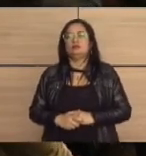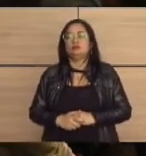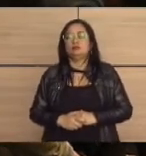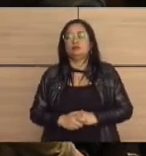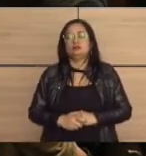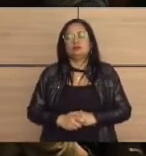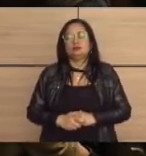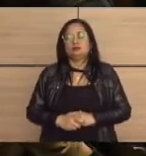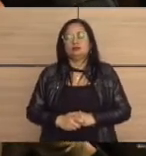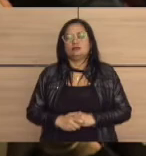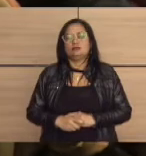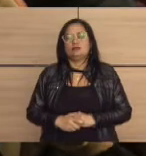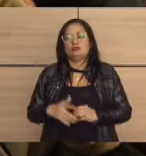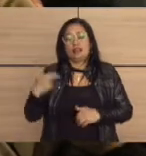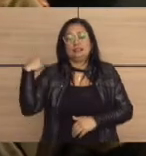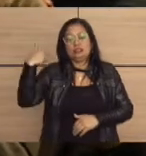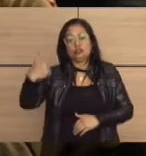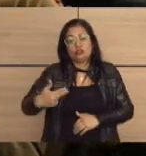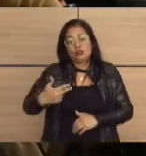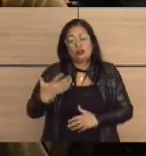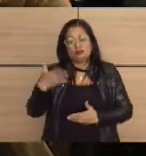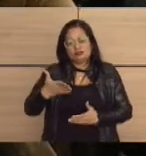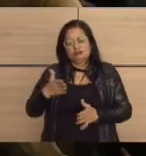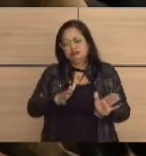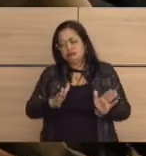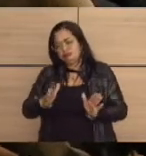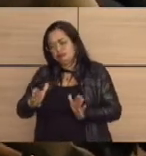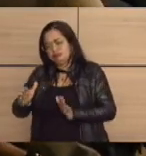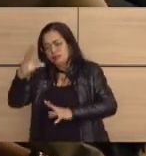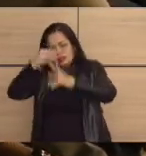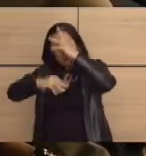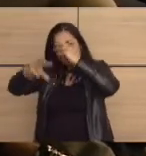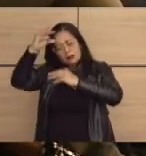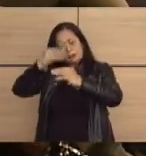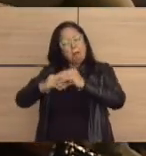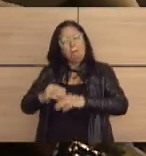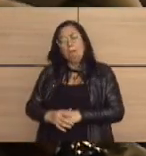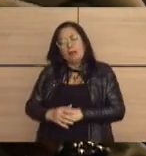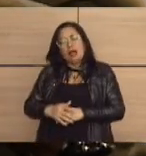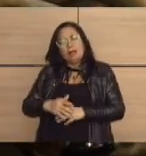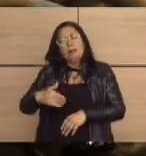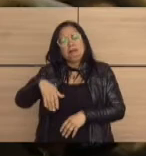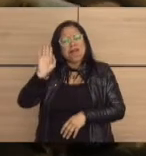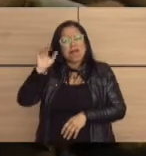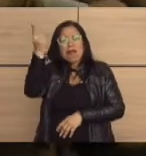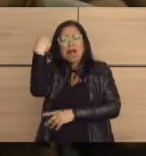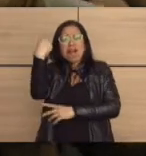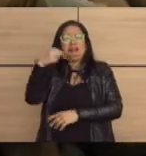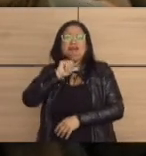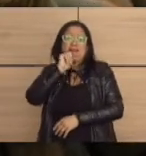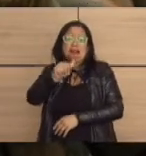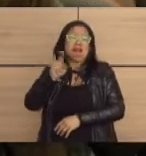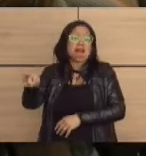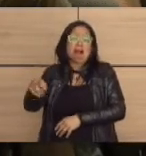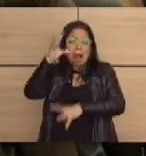Aquí no aprendimos a lo largo de la historia, y quienes menos aprendieron fueron los políticos,